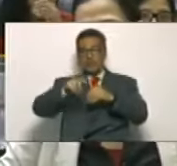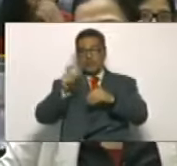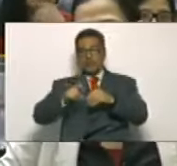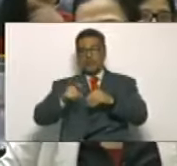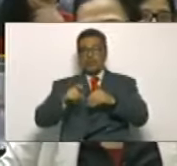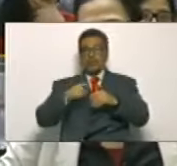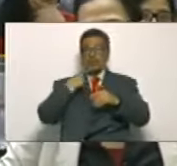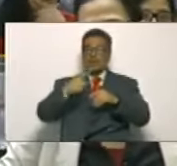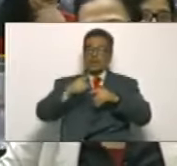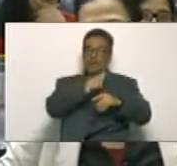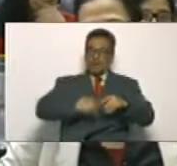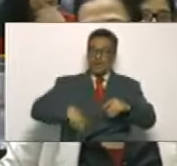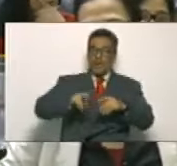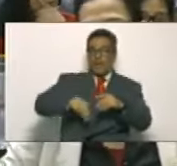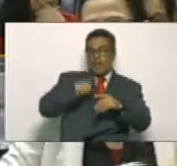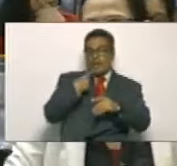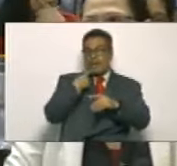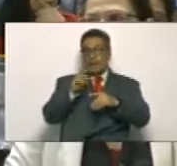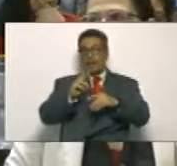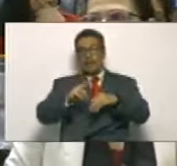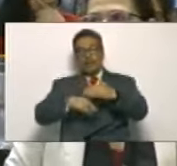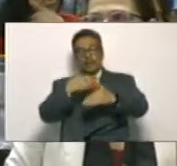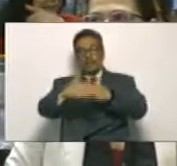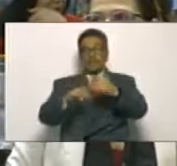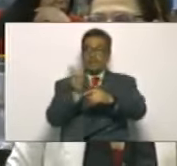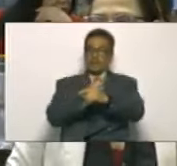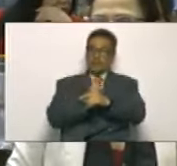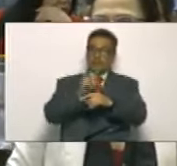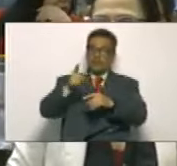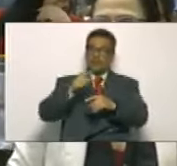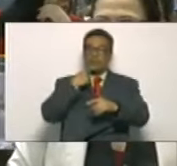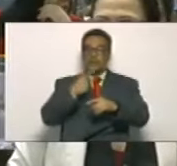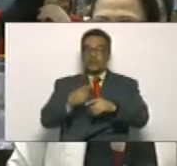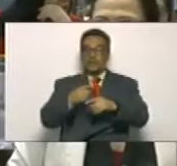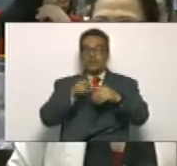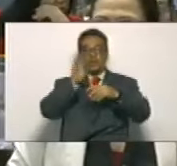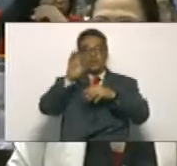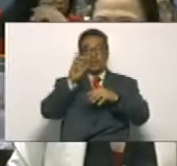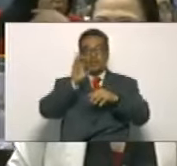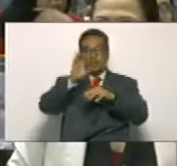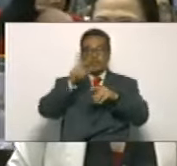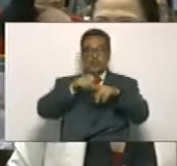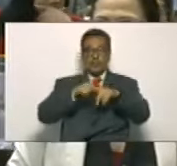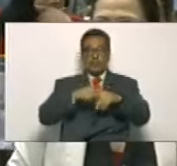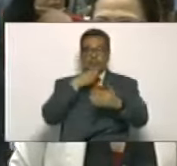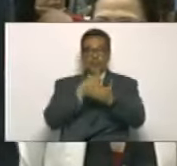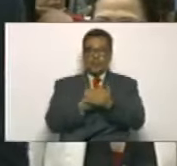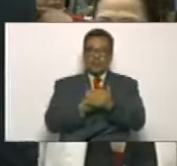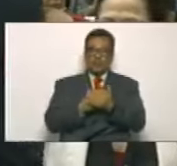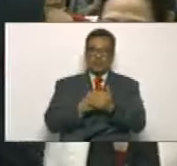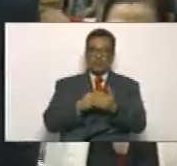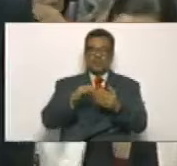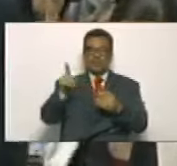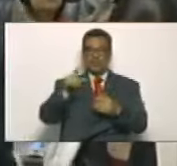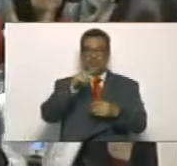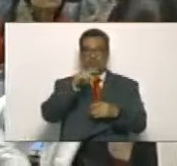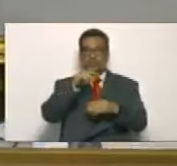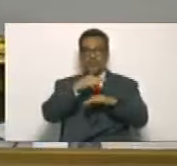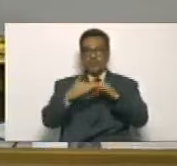instrucciones que da el presidente y poder avanzar rápidamente en lo que nos está pidiendo la patria y el país en este momento. Muchísimas gracias, señor